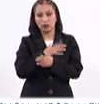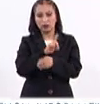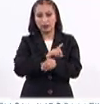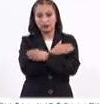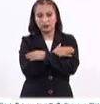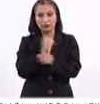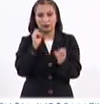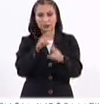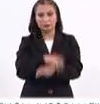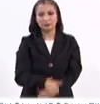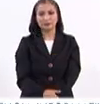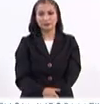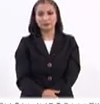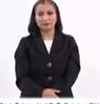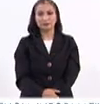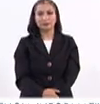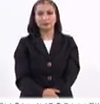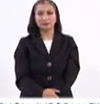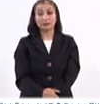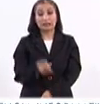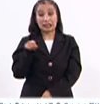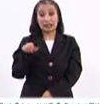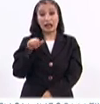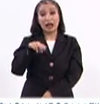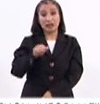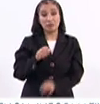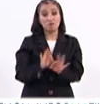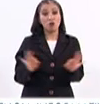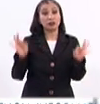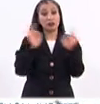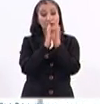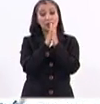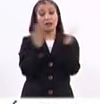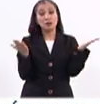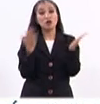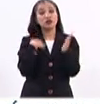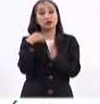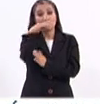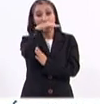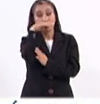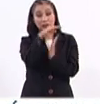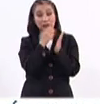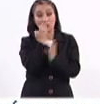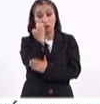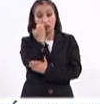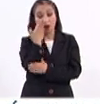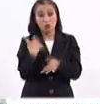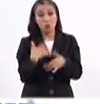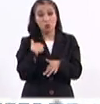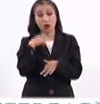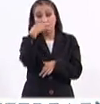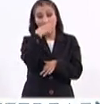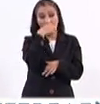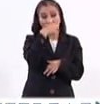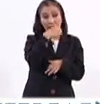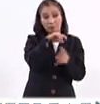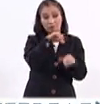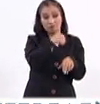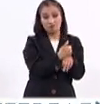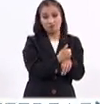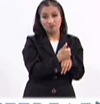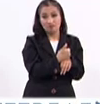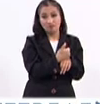días. Hasta pronto. Hasta pronto. Bueno, pues ahí está, Ana Cristina. Importante los libros de texto gratuitos, sin duda alguna. Desde Lázaro Cárdenas se